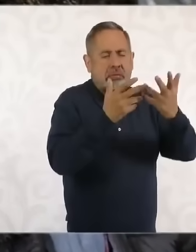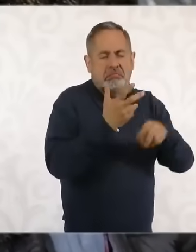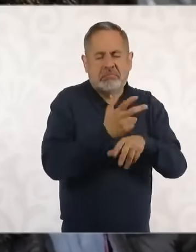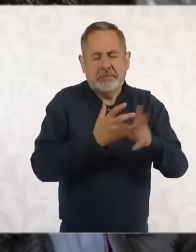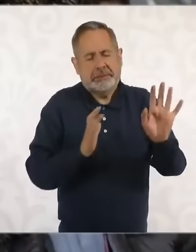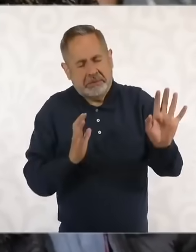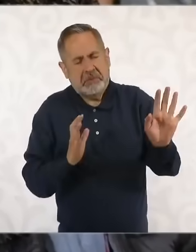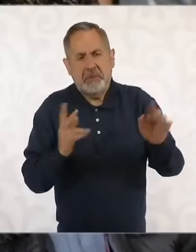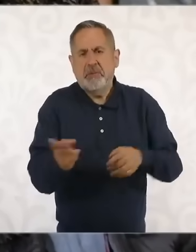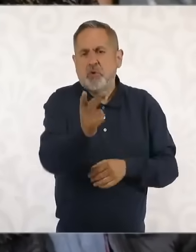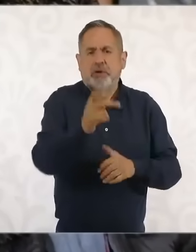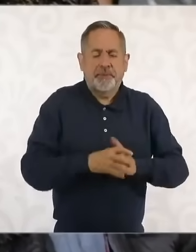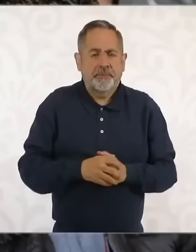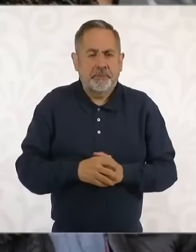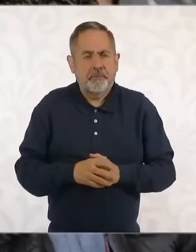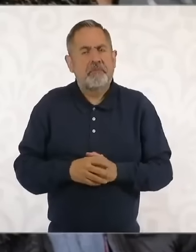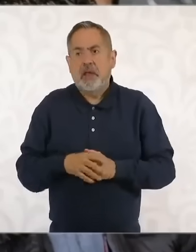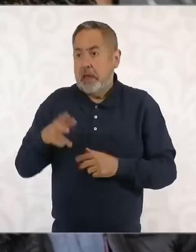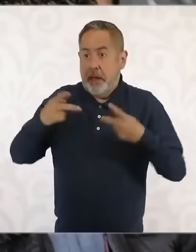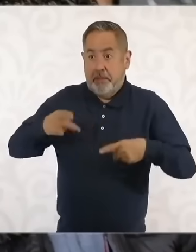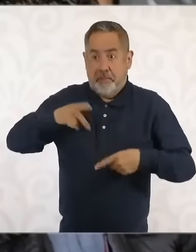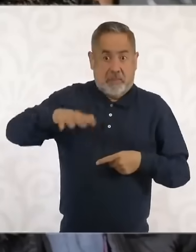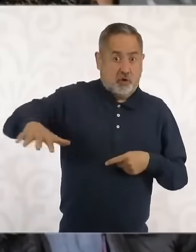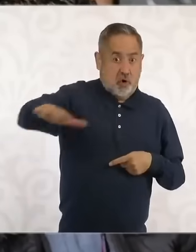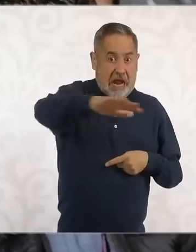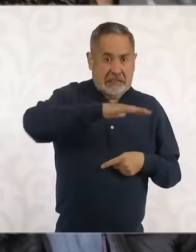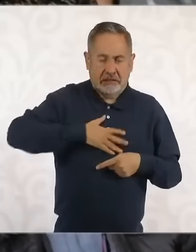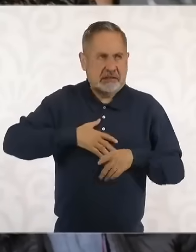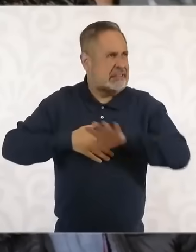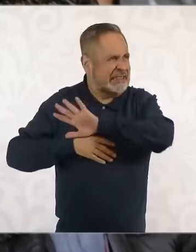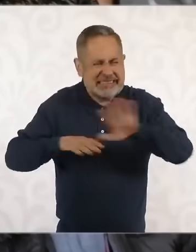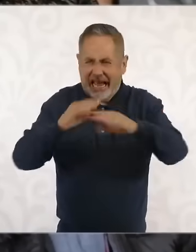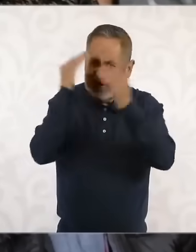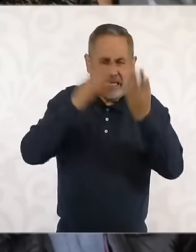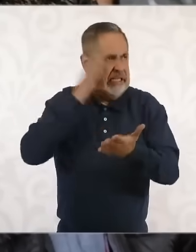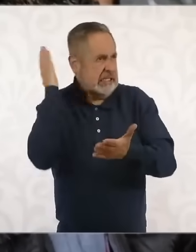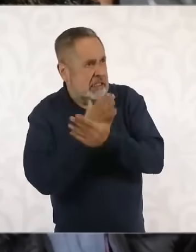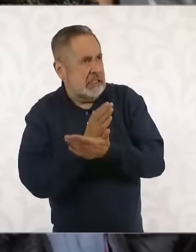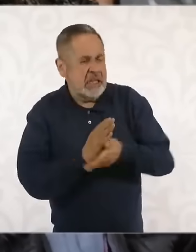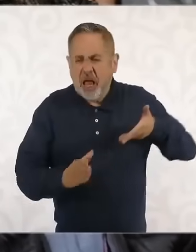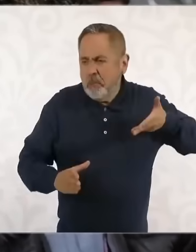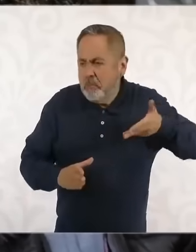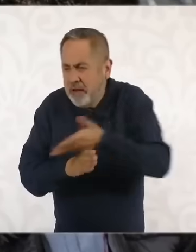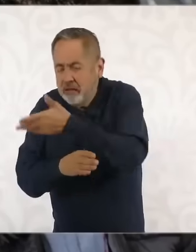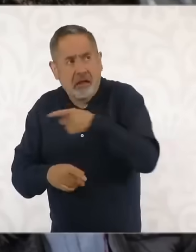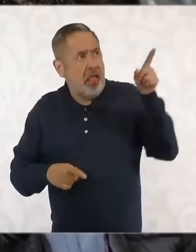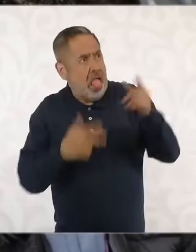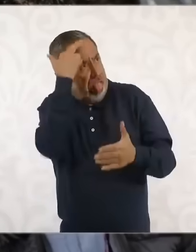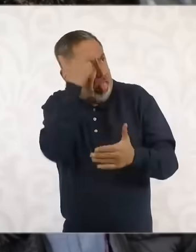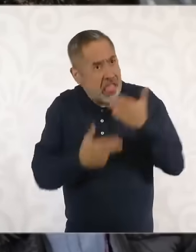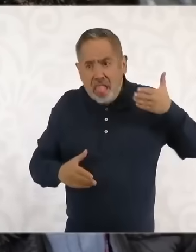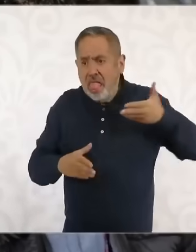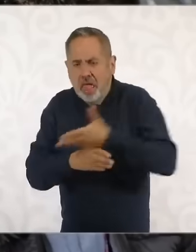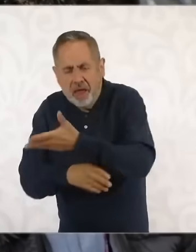momento. Decía, son los pueblos los que pueden poner un alto pues a este tipo de violaciones al